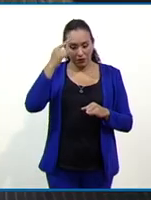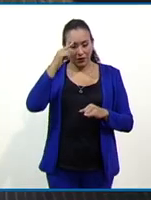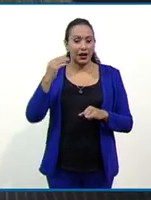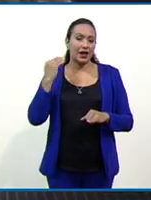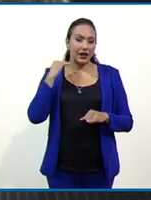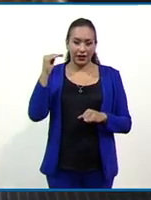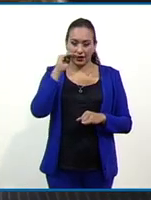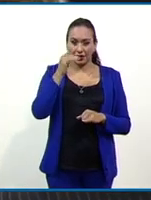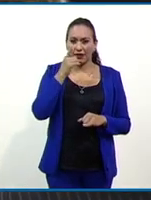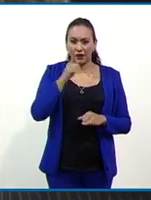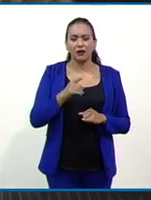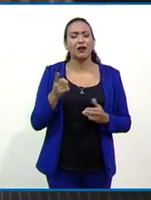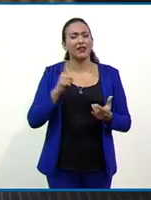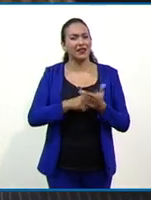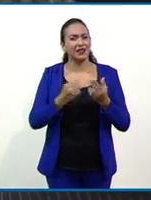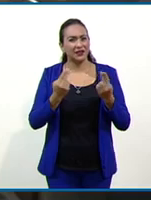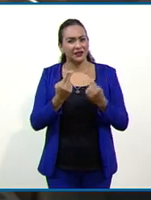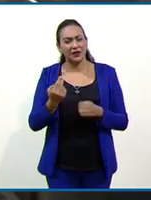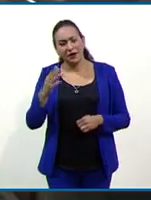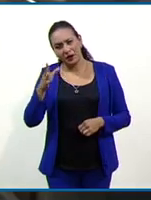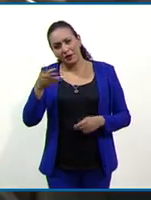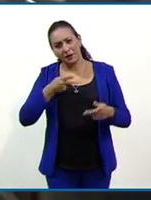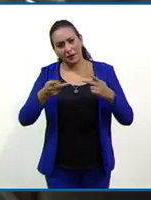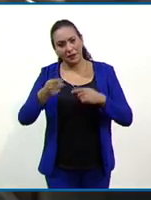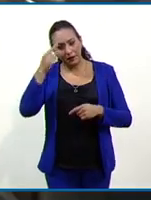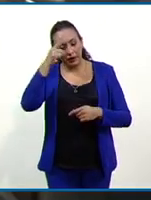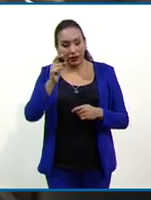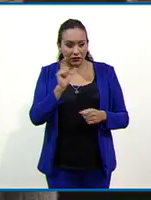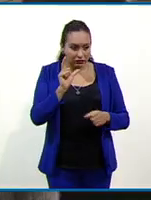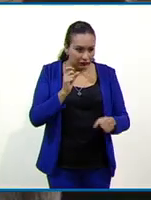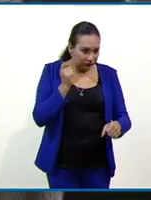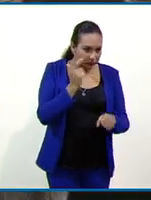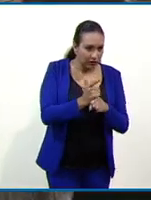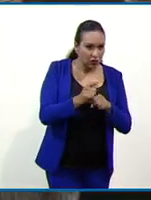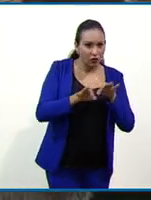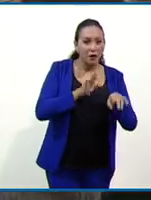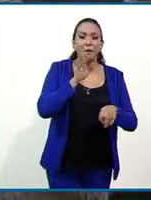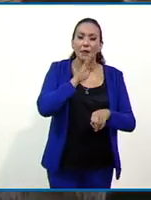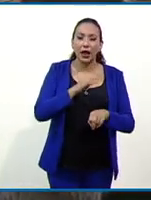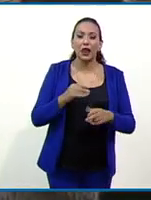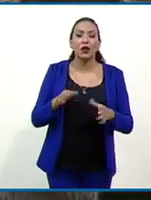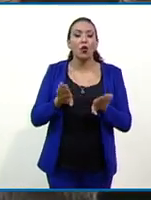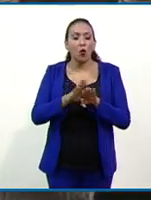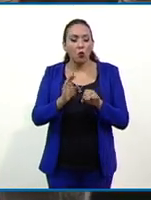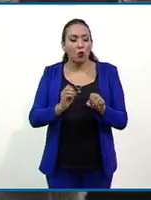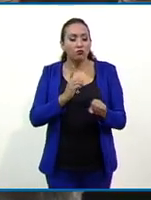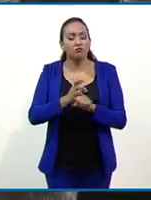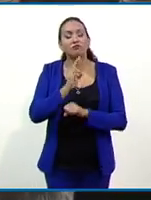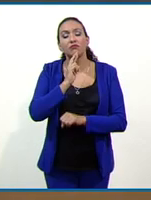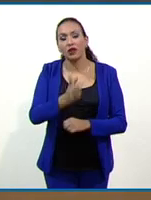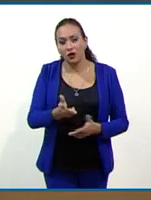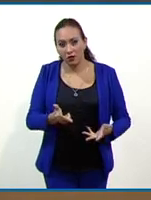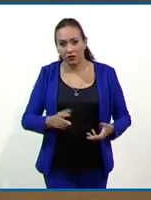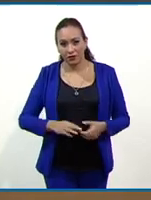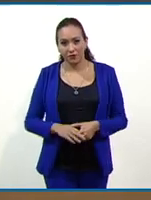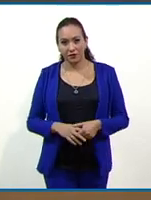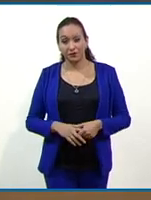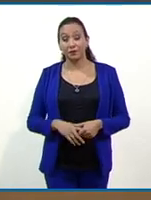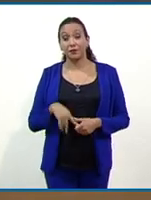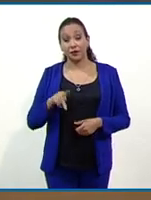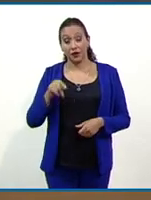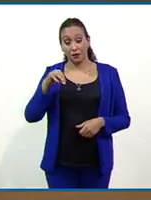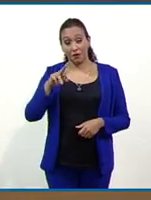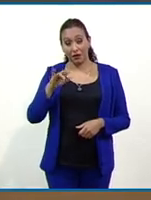para prevenir malas prácticas, errores e identificar áreas de mejora. En tanto, María